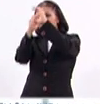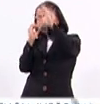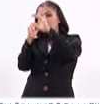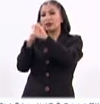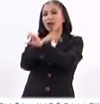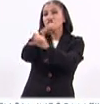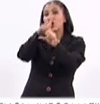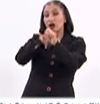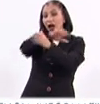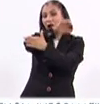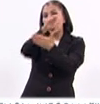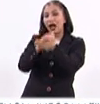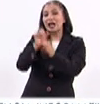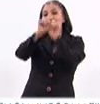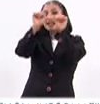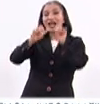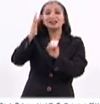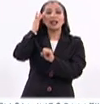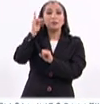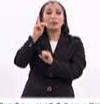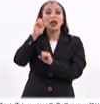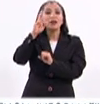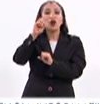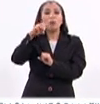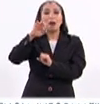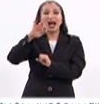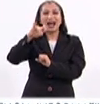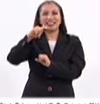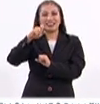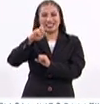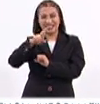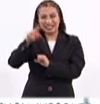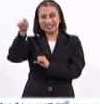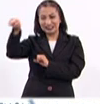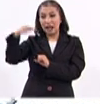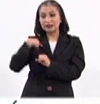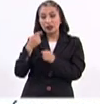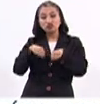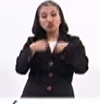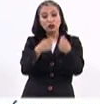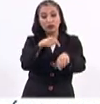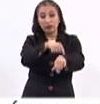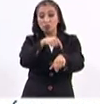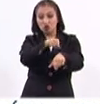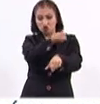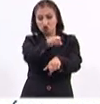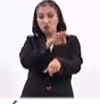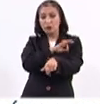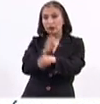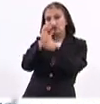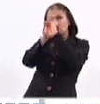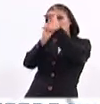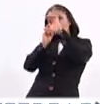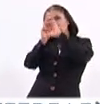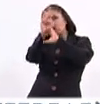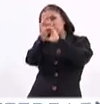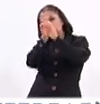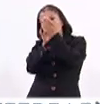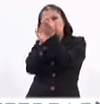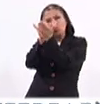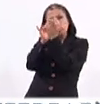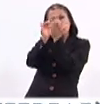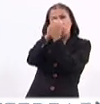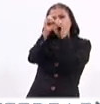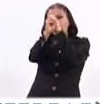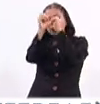Astronómico Nacional ubicado en la Sierra de San Pedro Mártir, donde se les asigna tiempo de observación y se